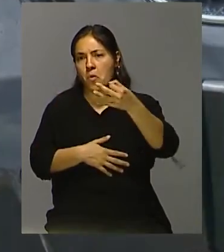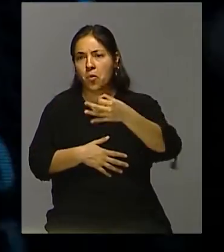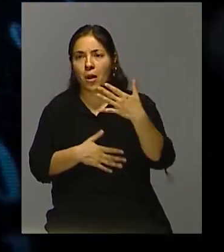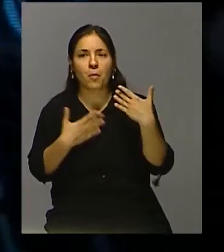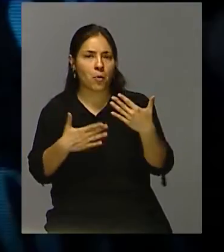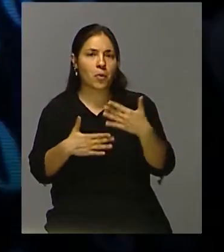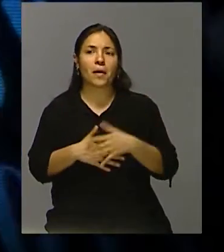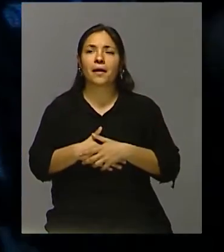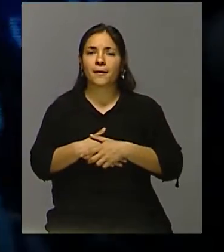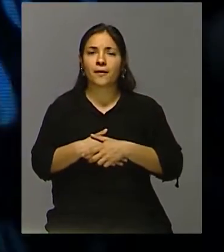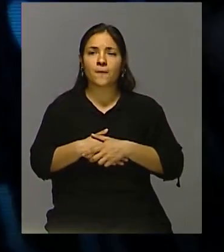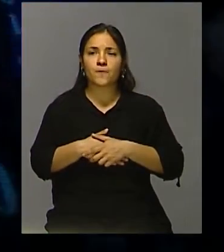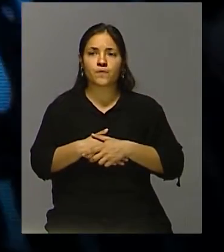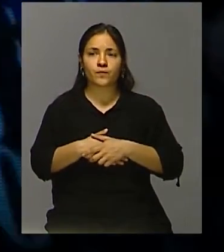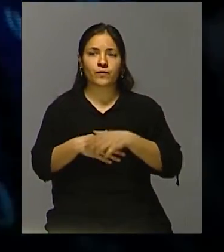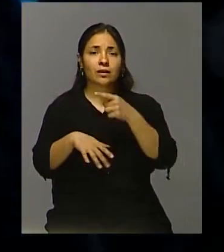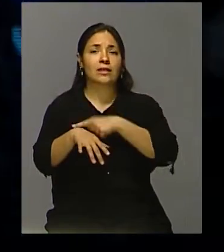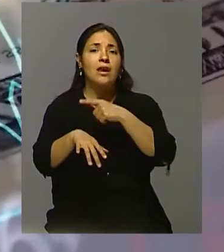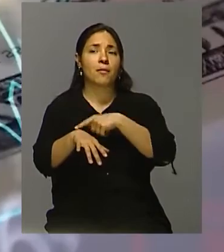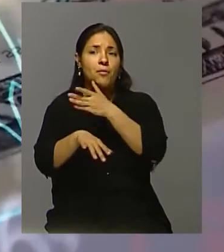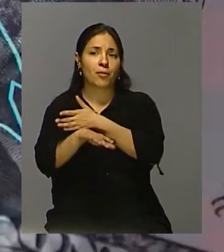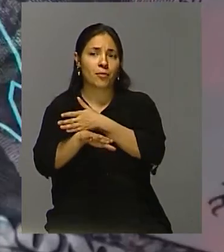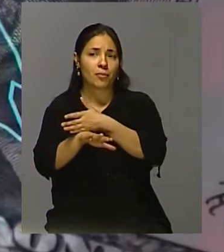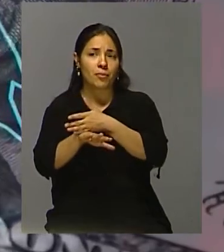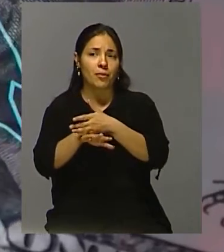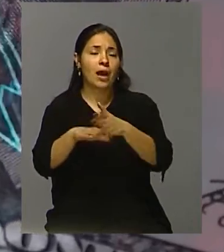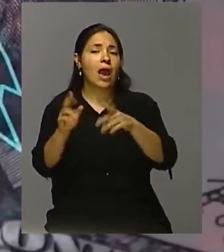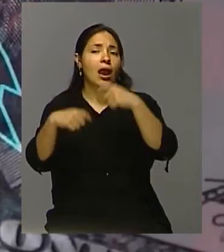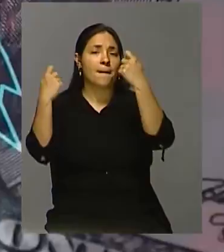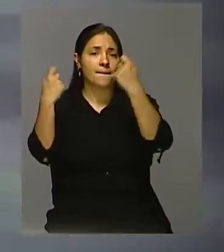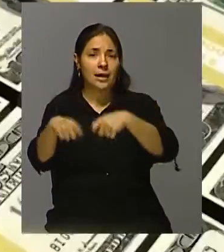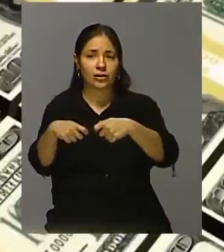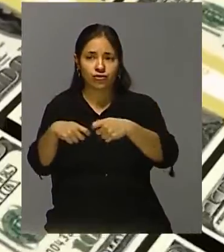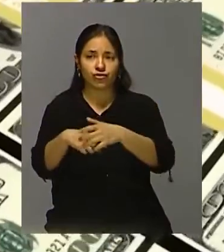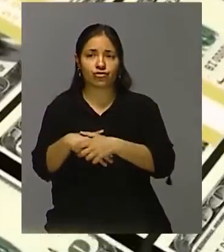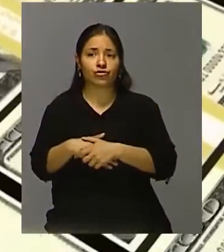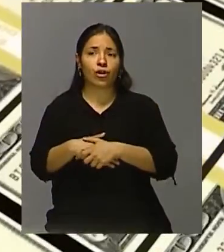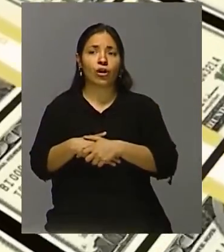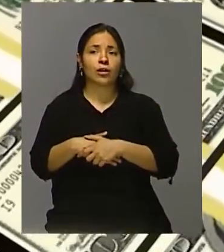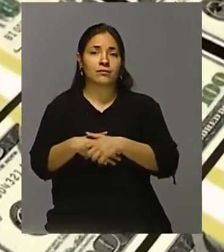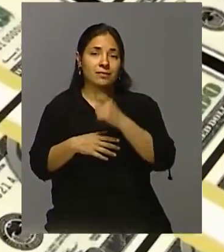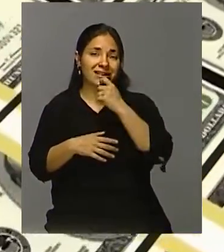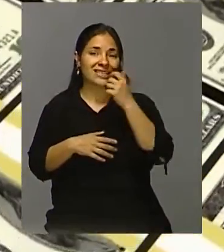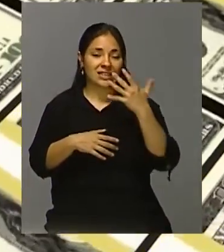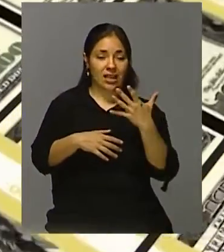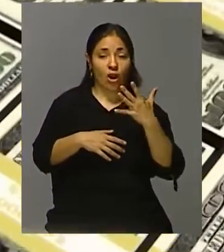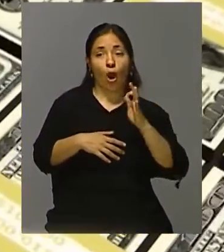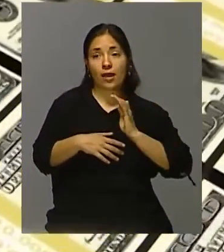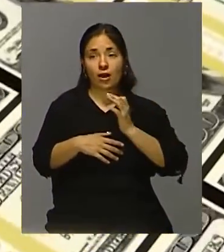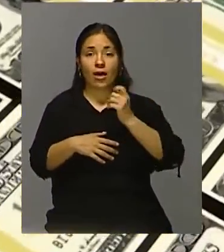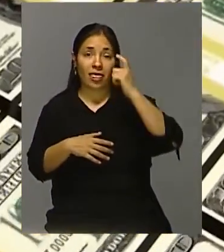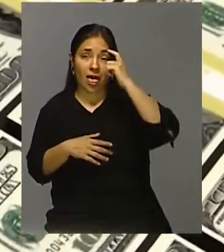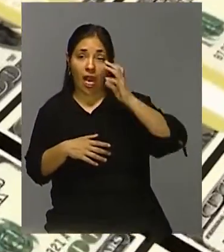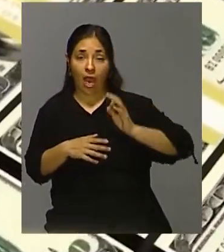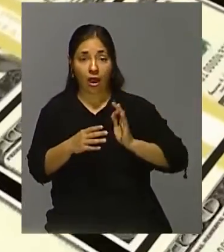permitir que nosotros, en un periodo de tiempo, un horizonte de inversión un tanto de 5 a 10 años, y si es más es un poco